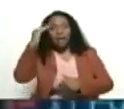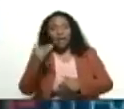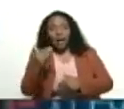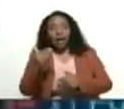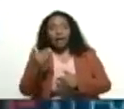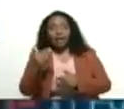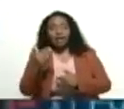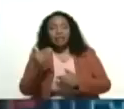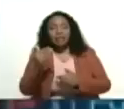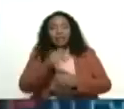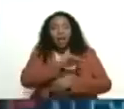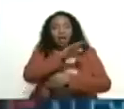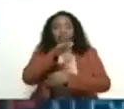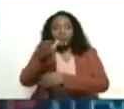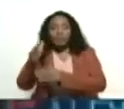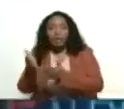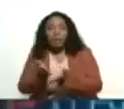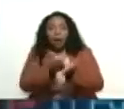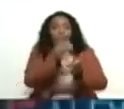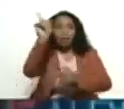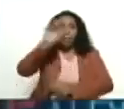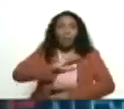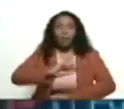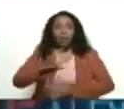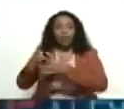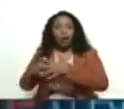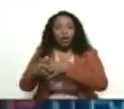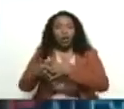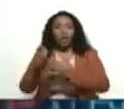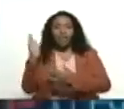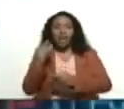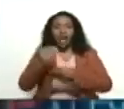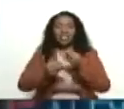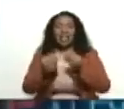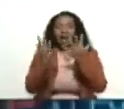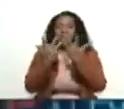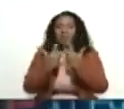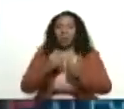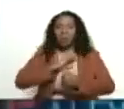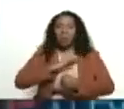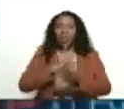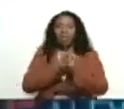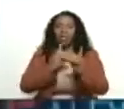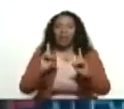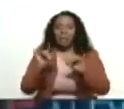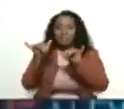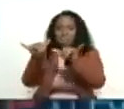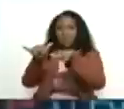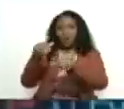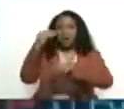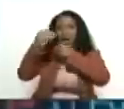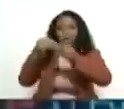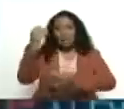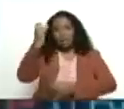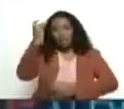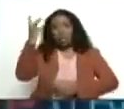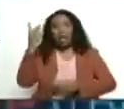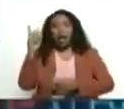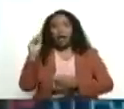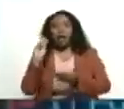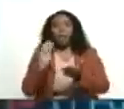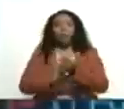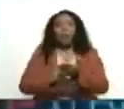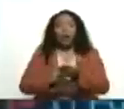verso muy viejo el poeta Mario Benedetti, vienen a administrarnos nuestra dosis de democracia. La misma dosis de democracia que le administraron a